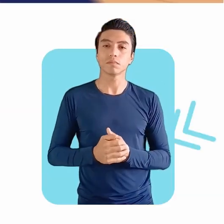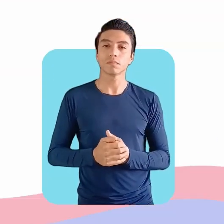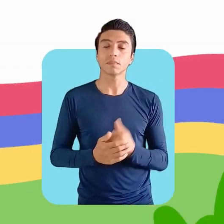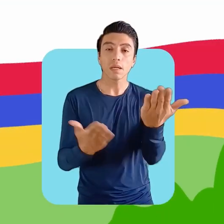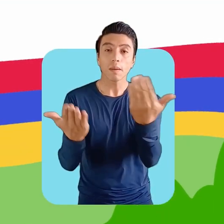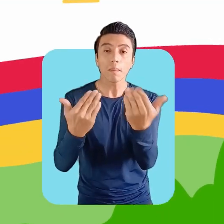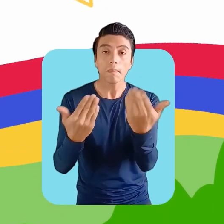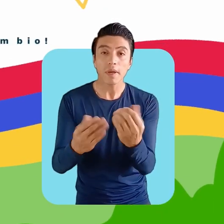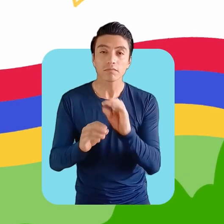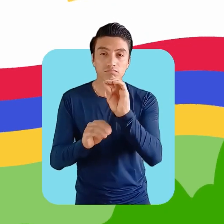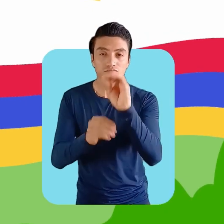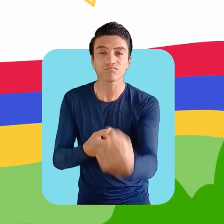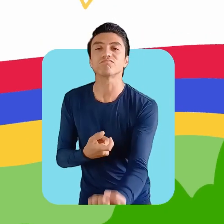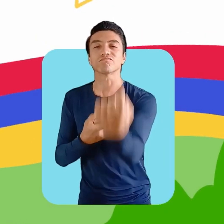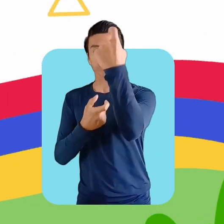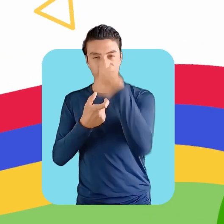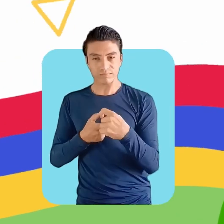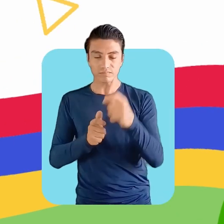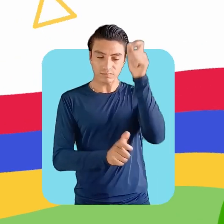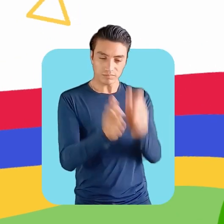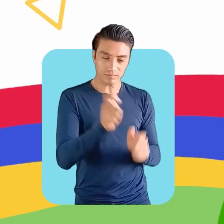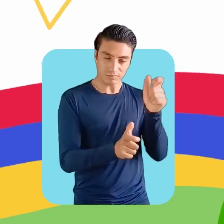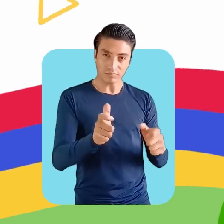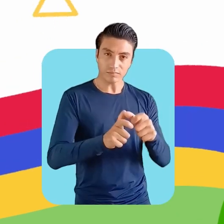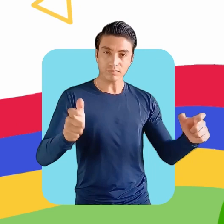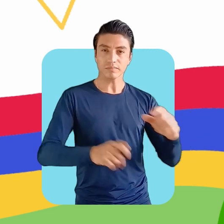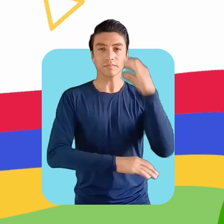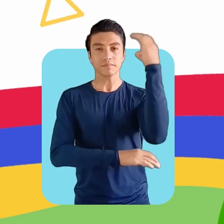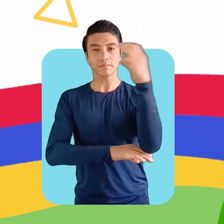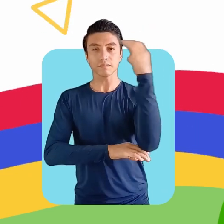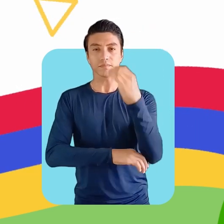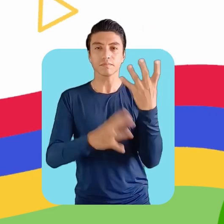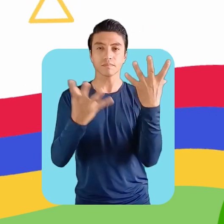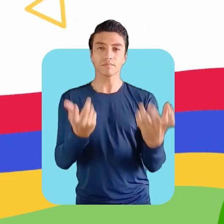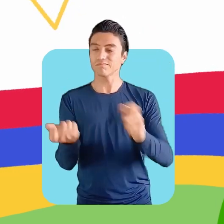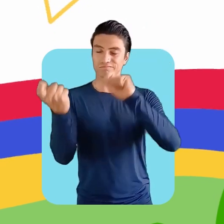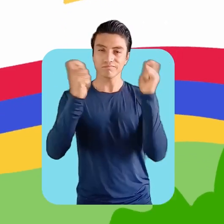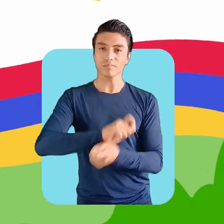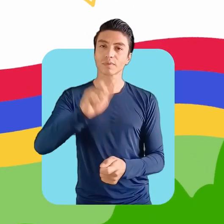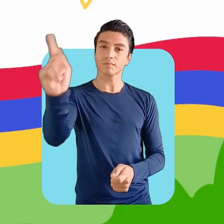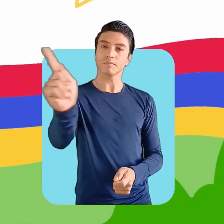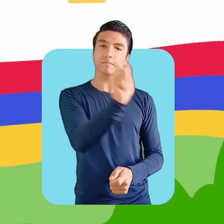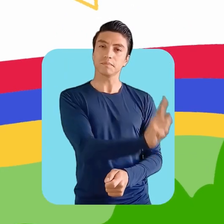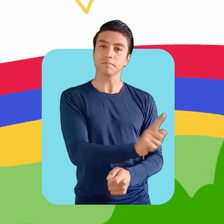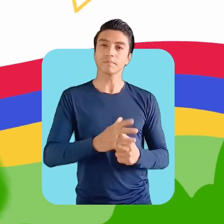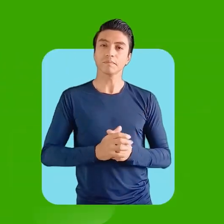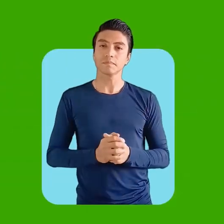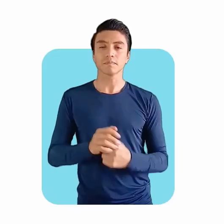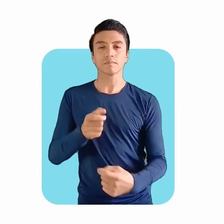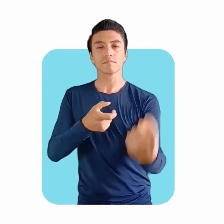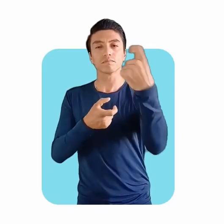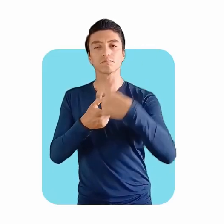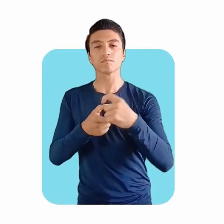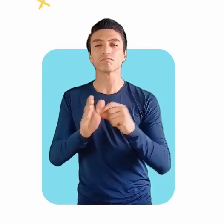internet. Súmate a esta propuesta de formación y haz parte de los miles de colombianos que le apuestan al cambio.